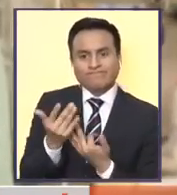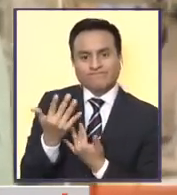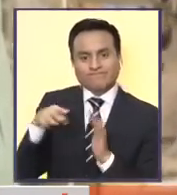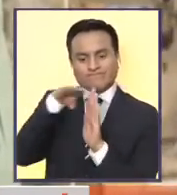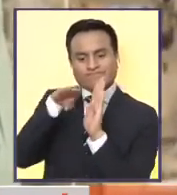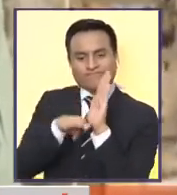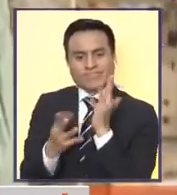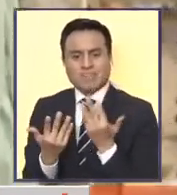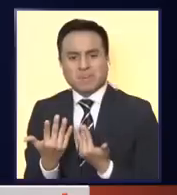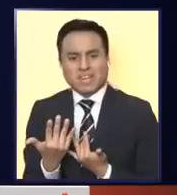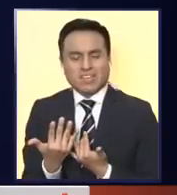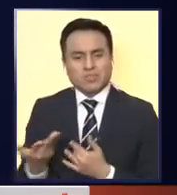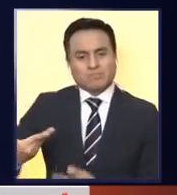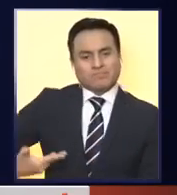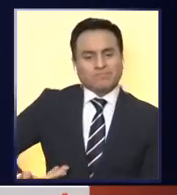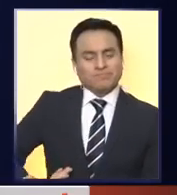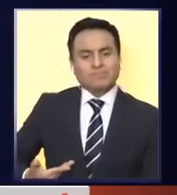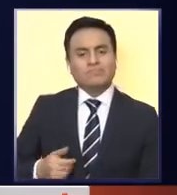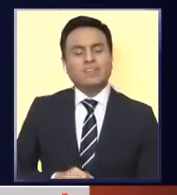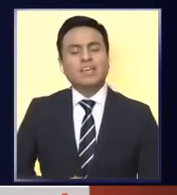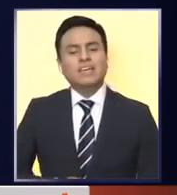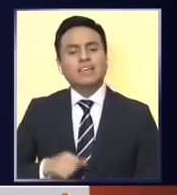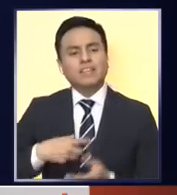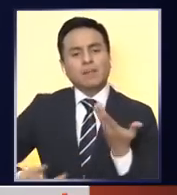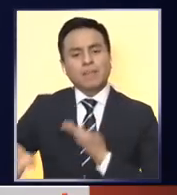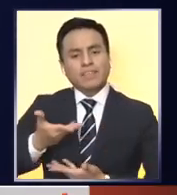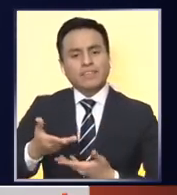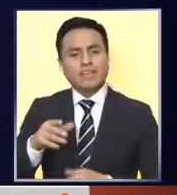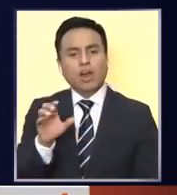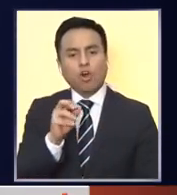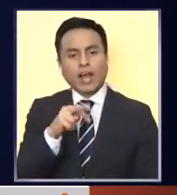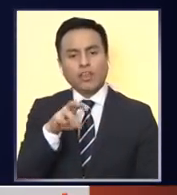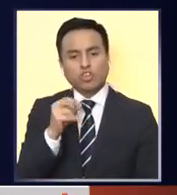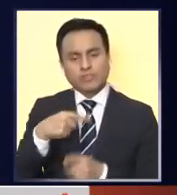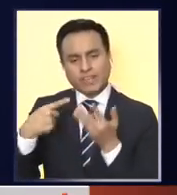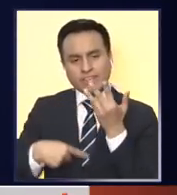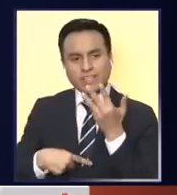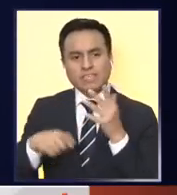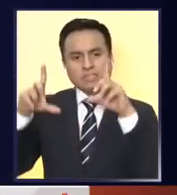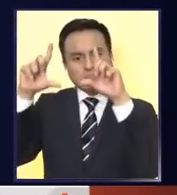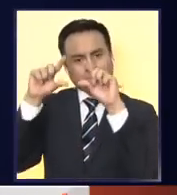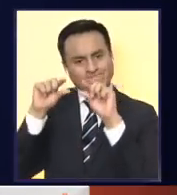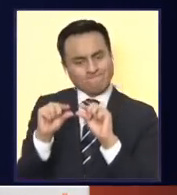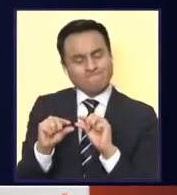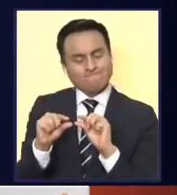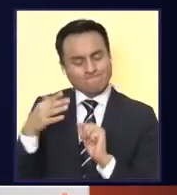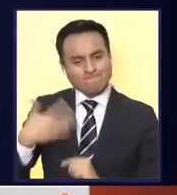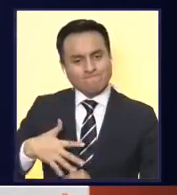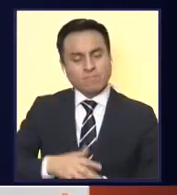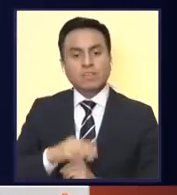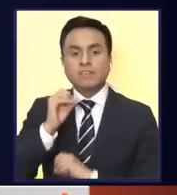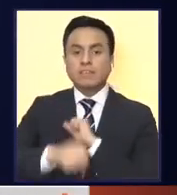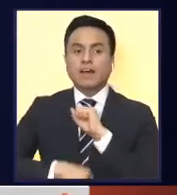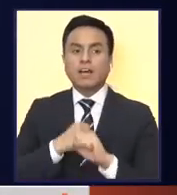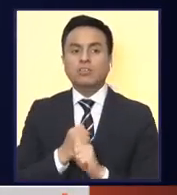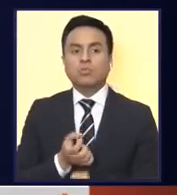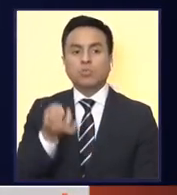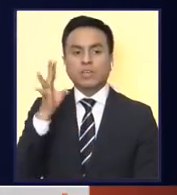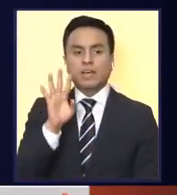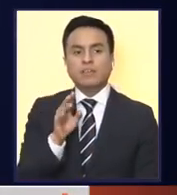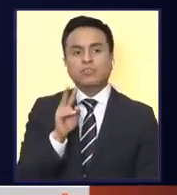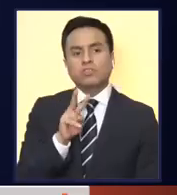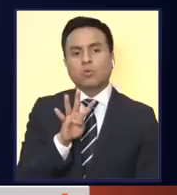en lista de espera y los trasplantes de órganos han sufrido una fuerte disminución este año sólo se han realizado